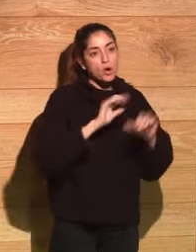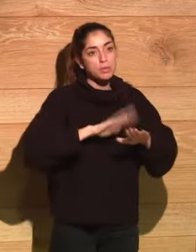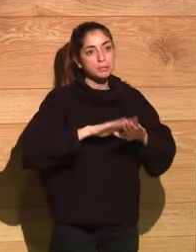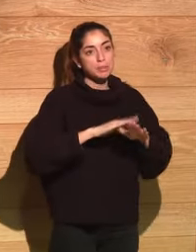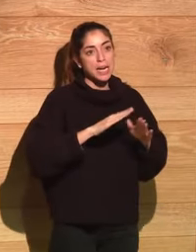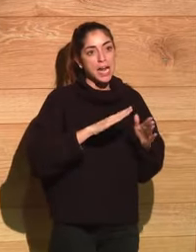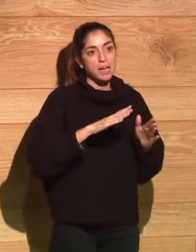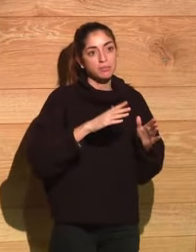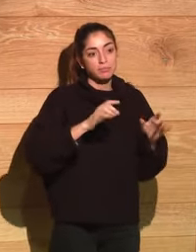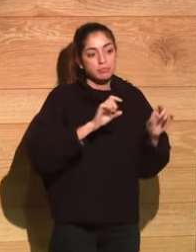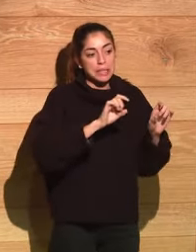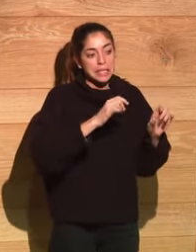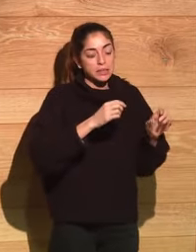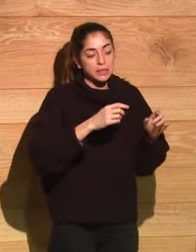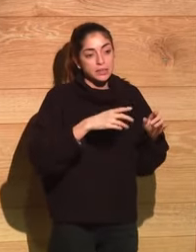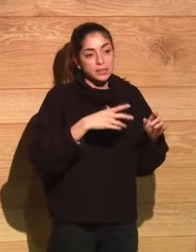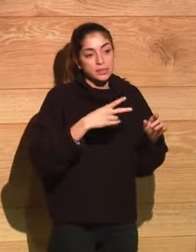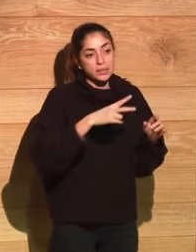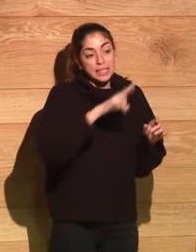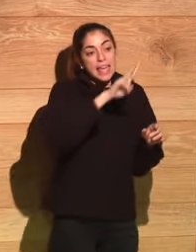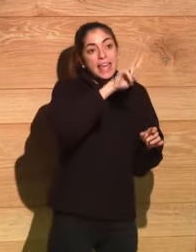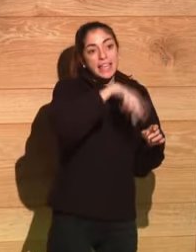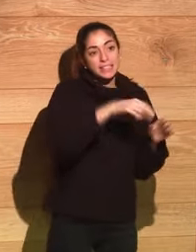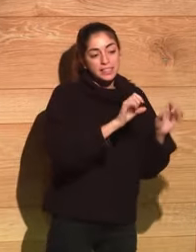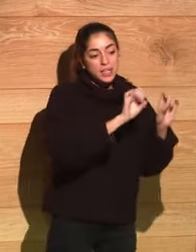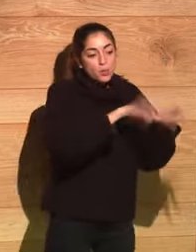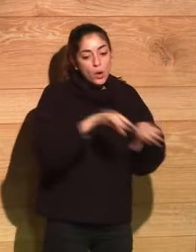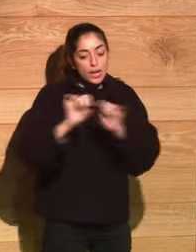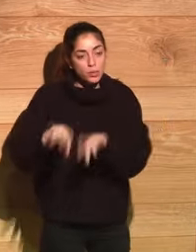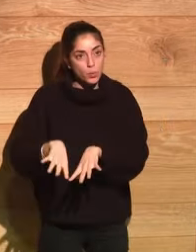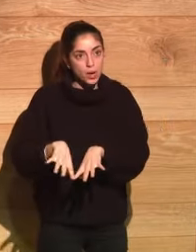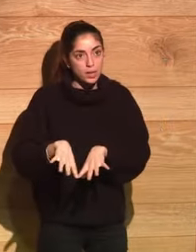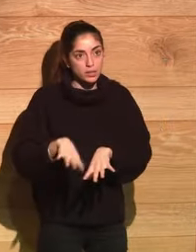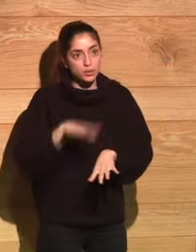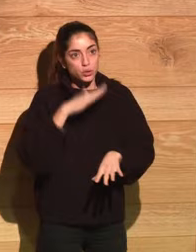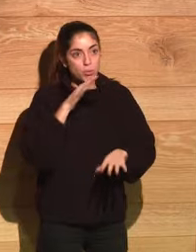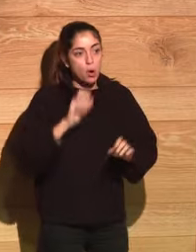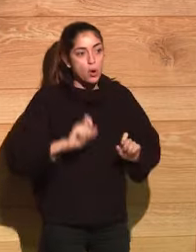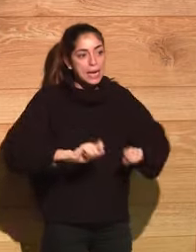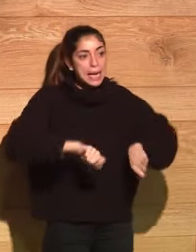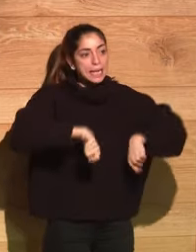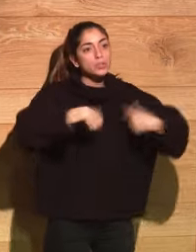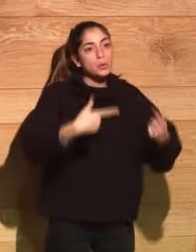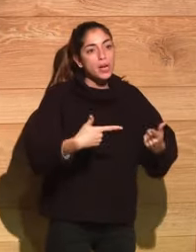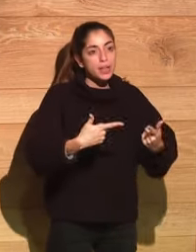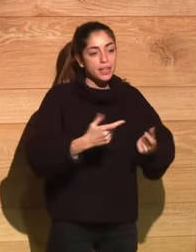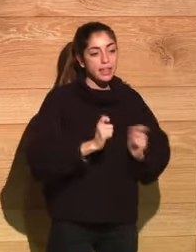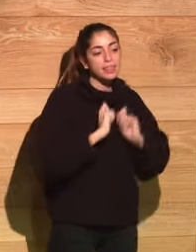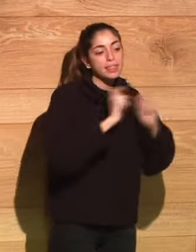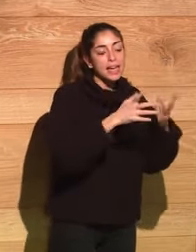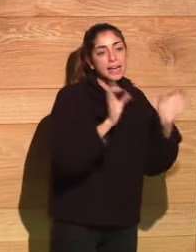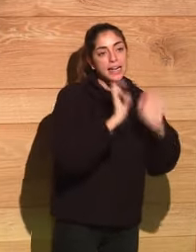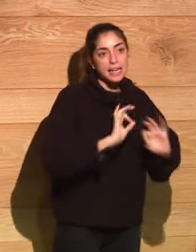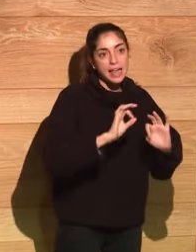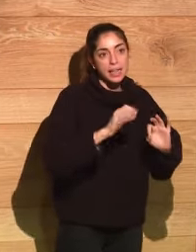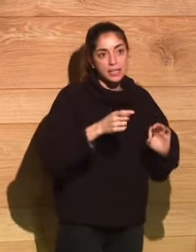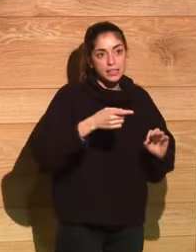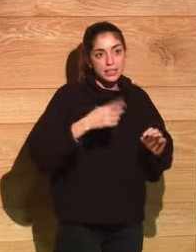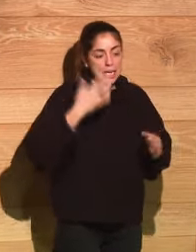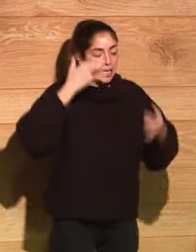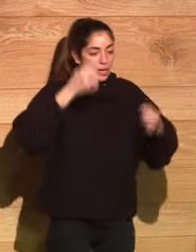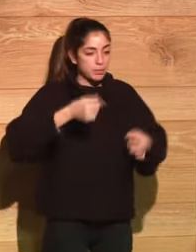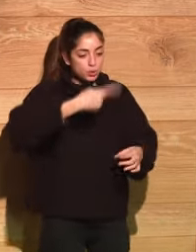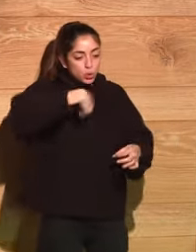como aludiendo a que no hay una naturaleza humana, que no hay algo dado, que es, en realidad lo construimos todos, ¿no? Y también construimos